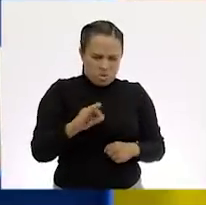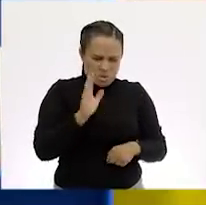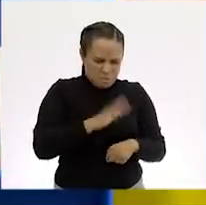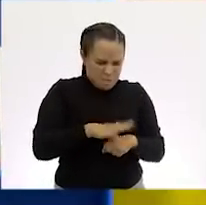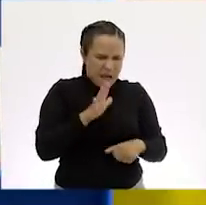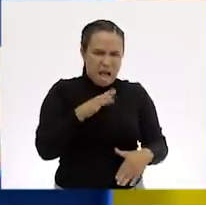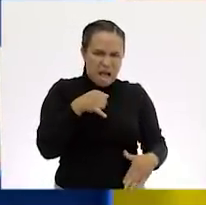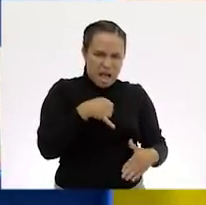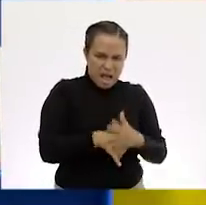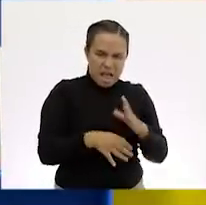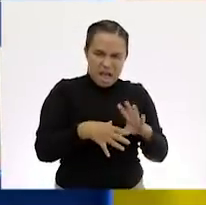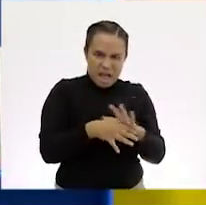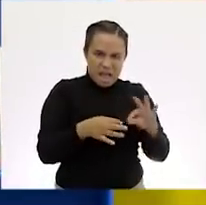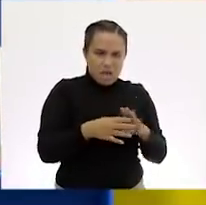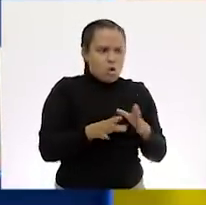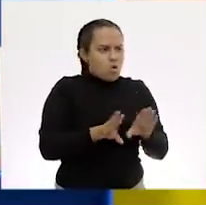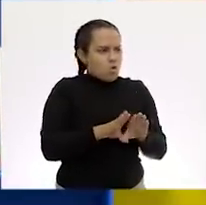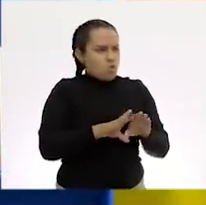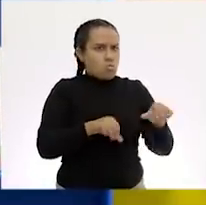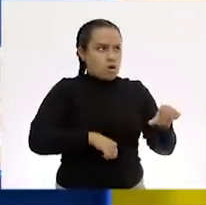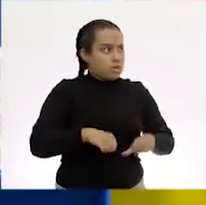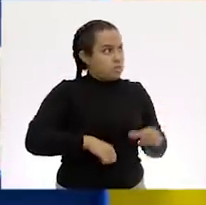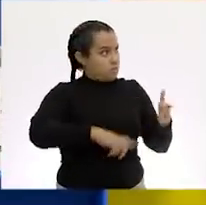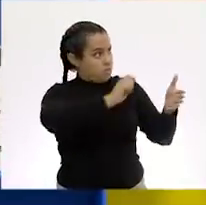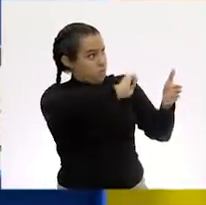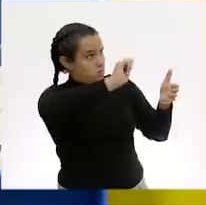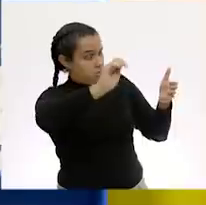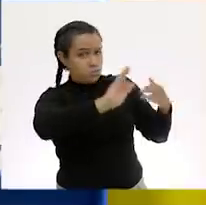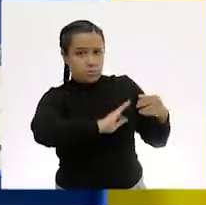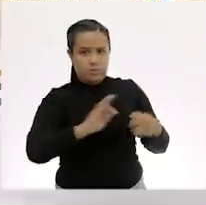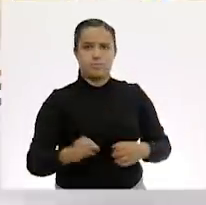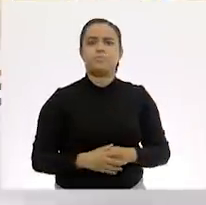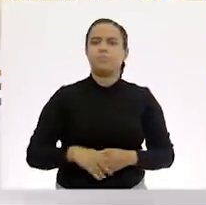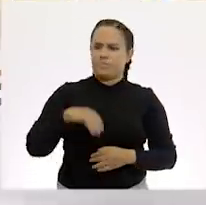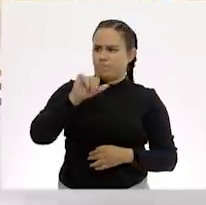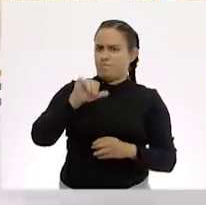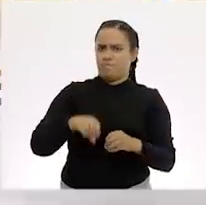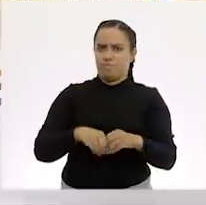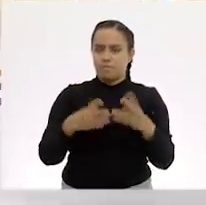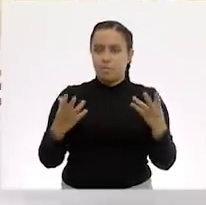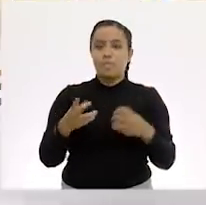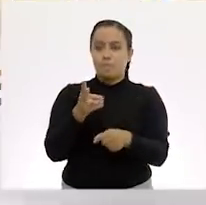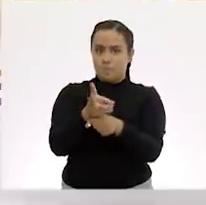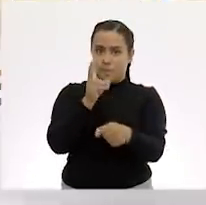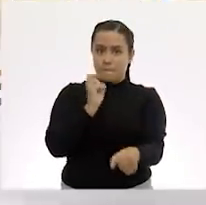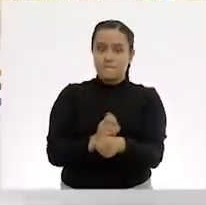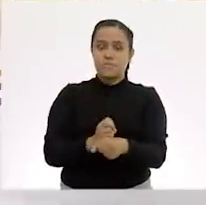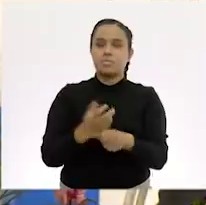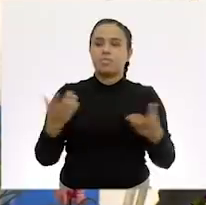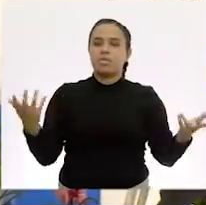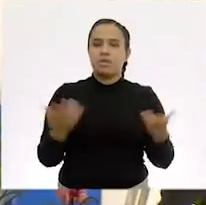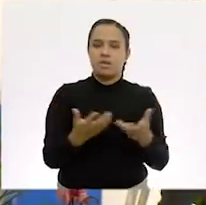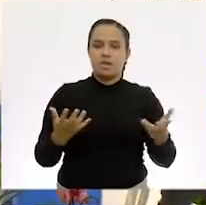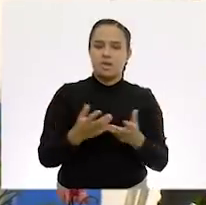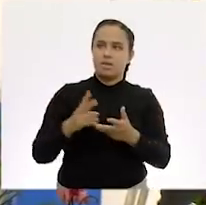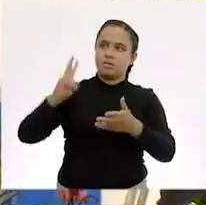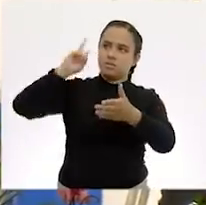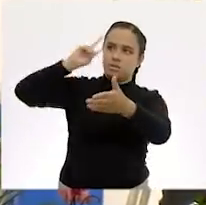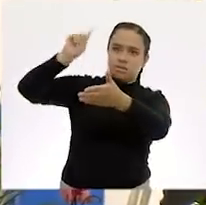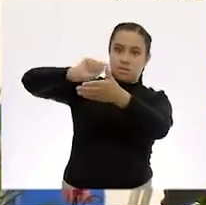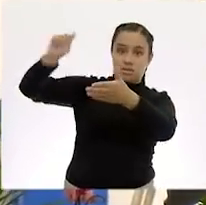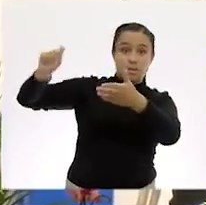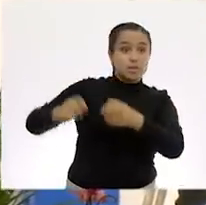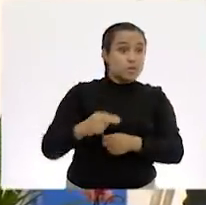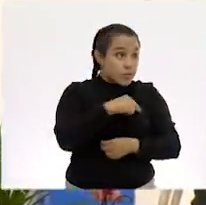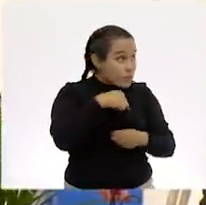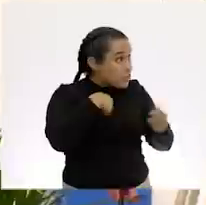poquito más con alguna actividad en el pizarrón? Claro que sí, Ruth. De hecho, pues te invito a que hagamos la fotosíntesis en el pizarrón. ¿La vamos a